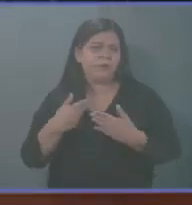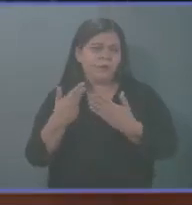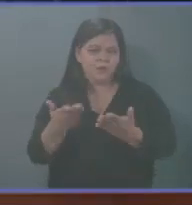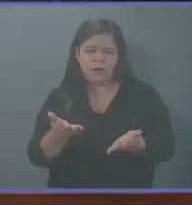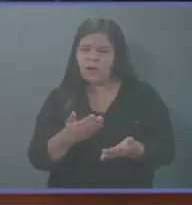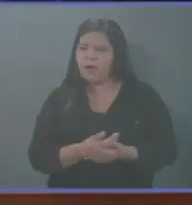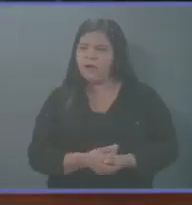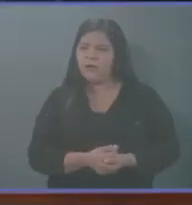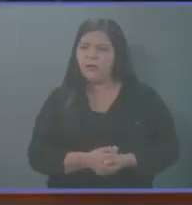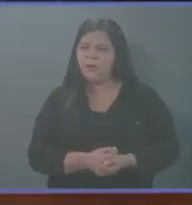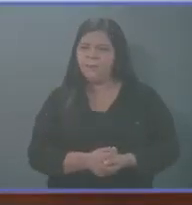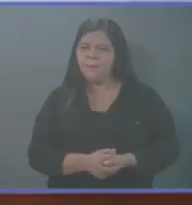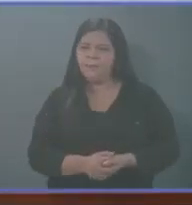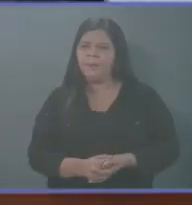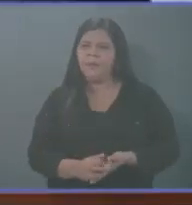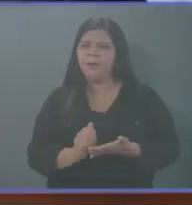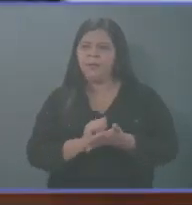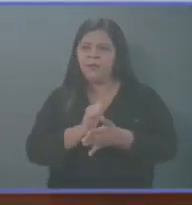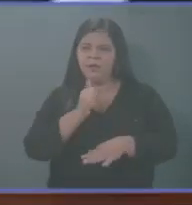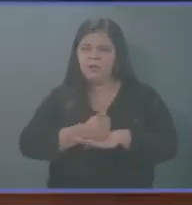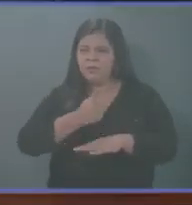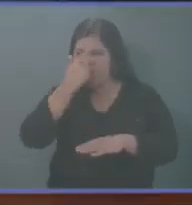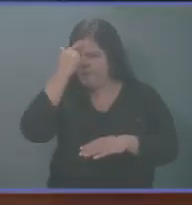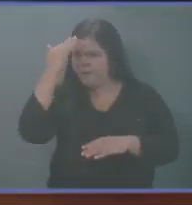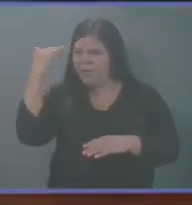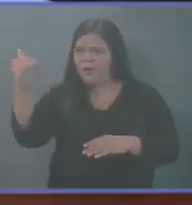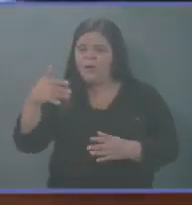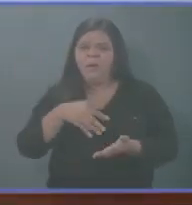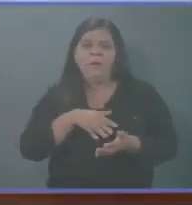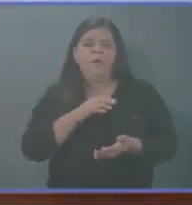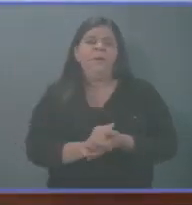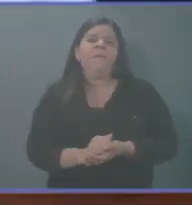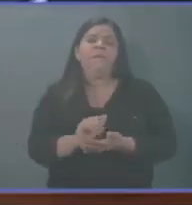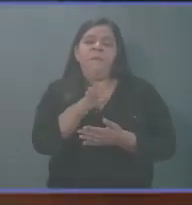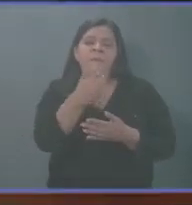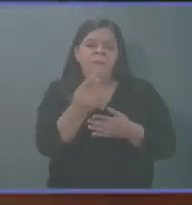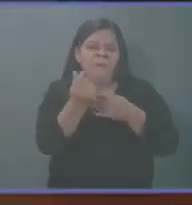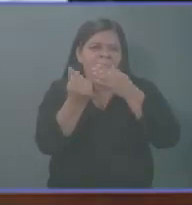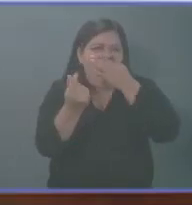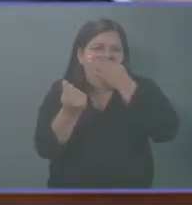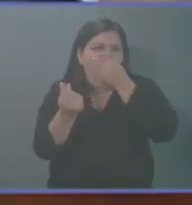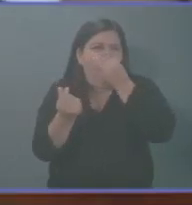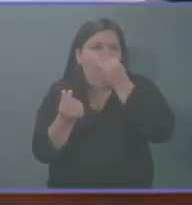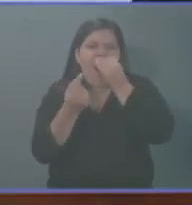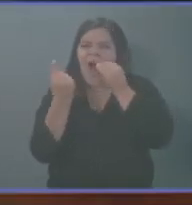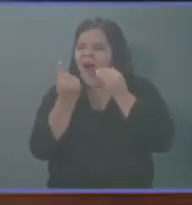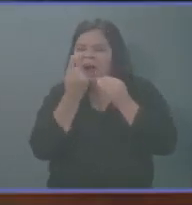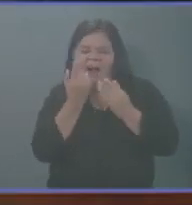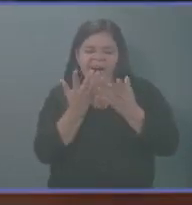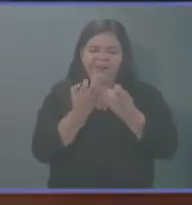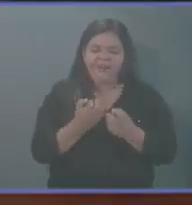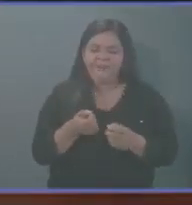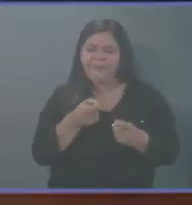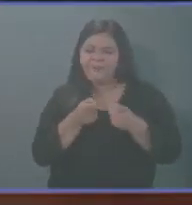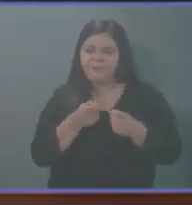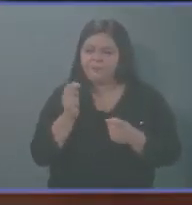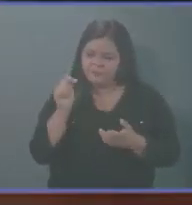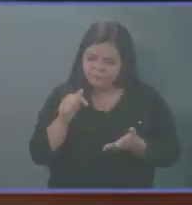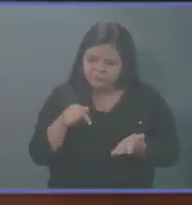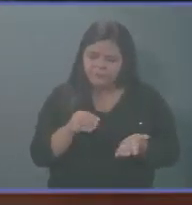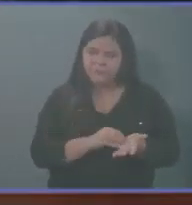Ofrecimientos de crear políticas públicas y utilizar recursos, no para manipular elecciones. Esto aquí